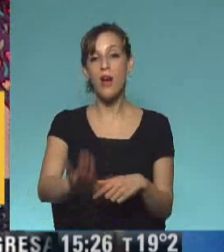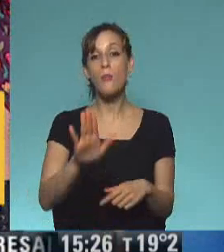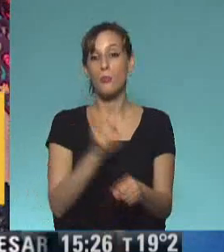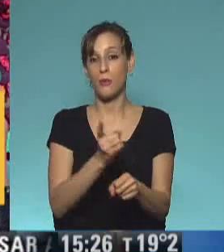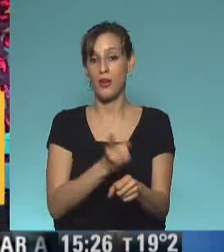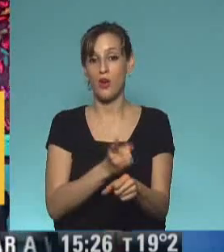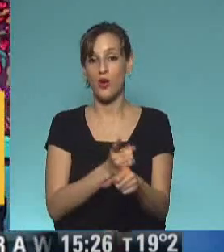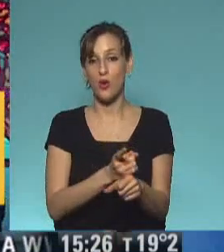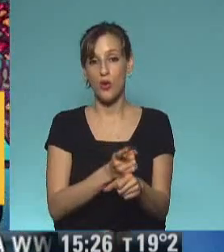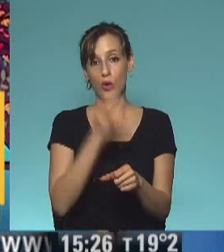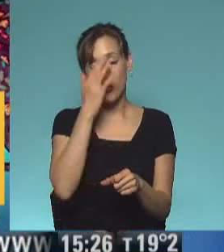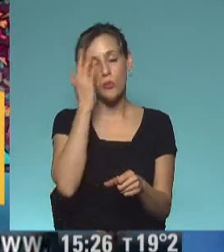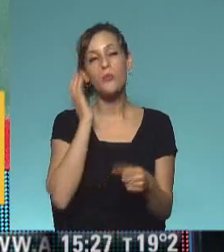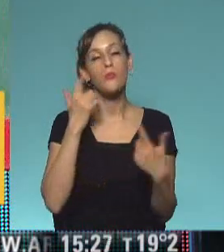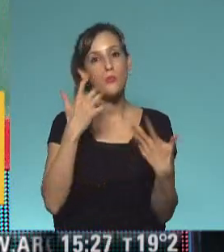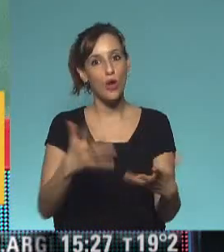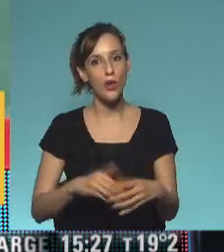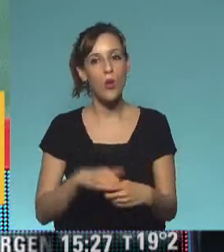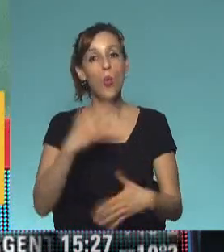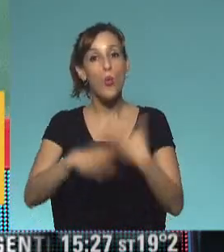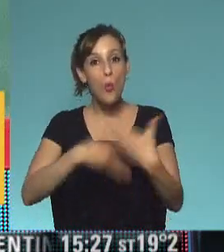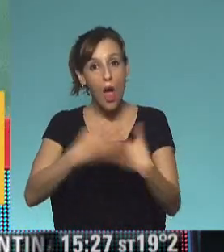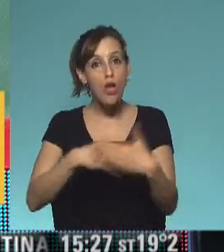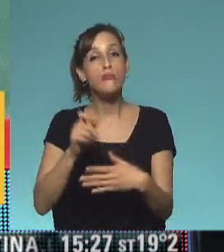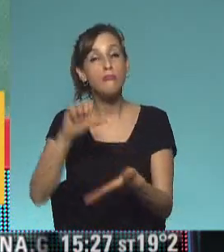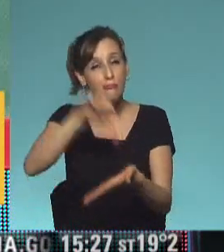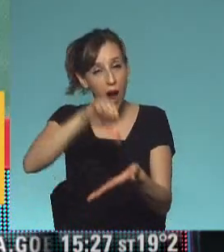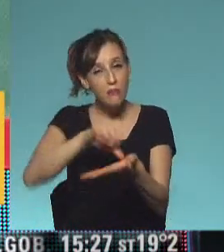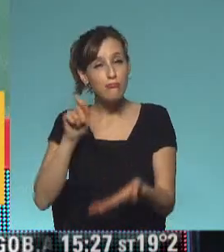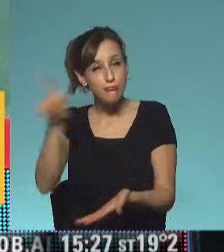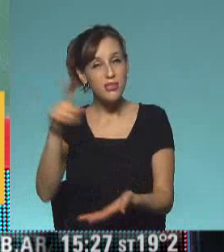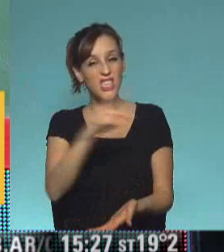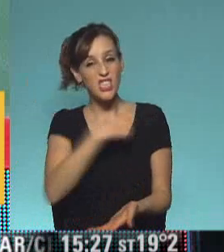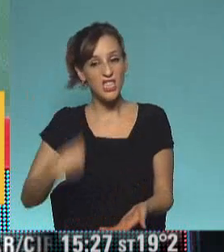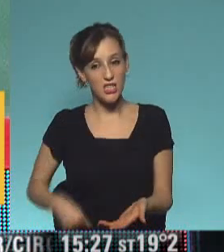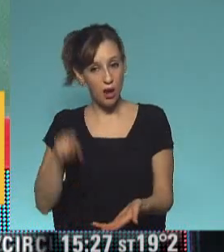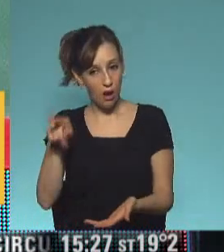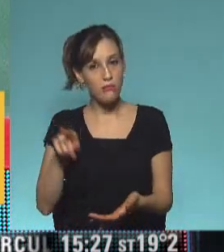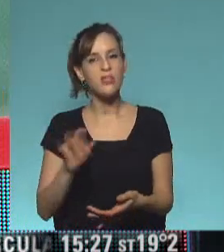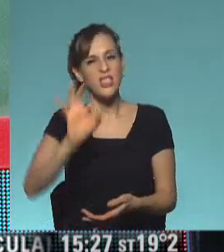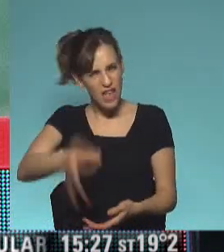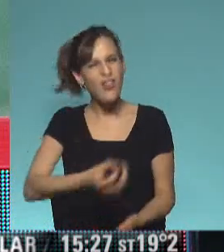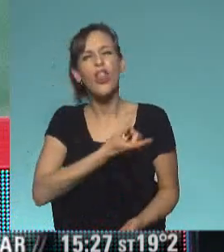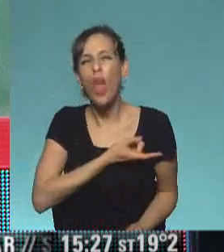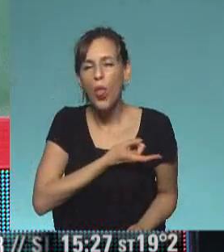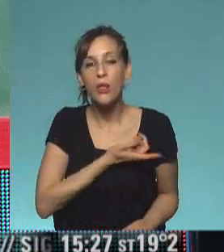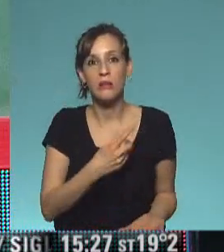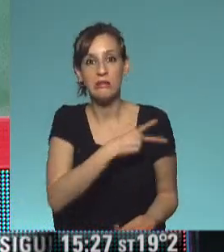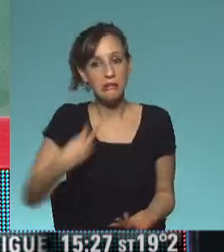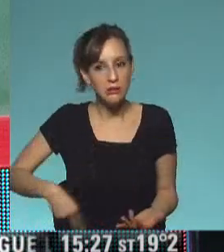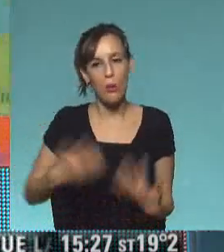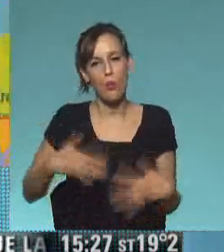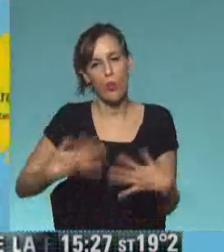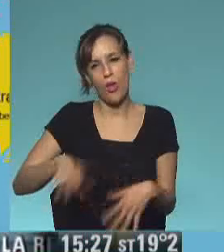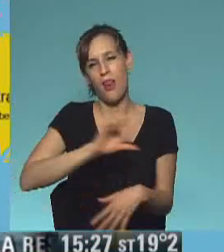primero un juego que se juega en China. ¿China? Sí. ¡China! ¿Saben dónde queda China? ¡Qué lejos! Es lejos, es lejos. ¿Podemos ver en un mapa